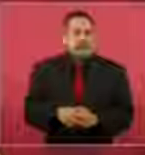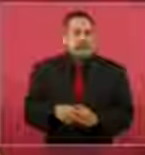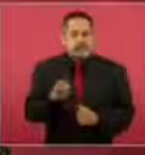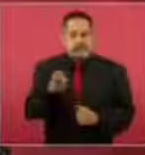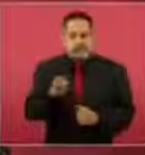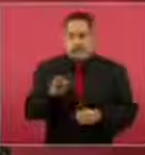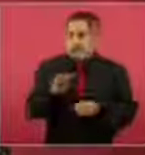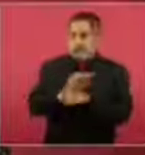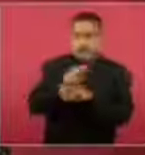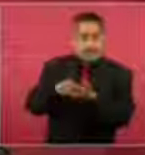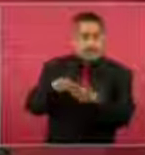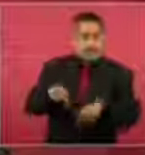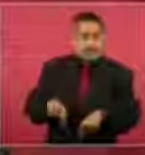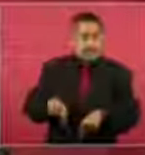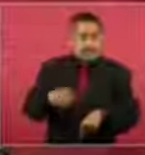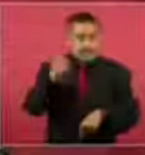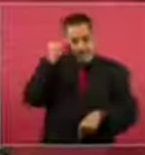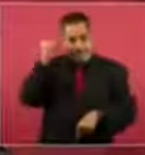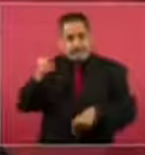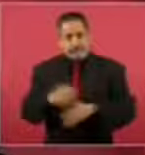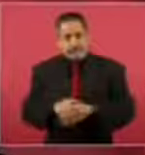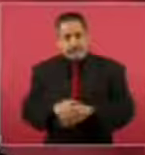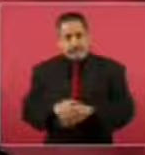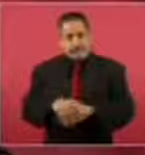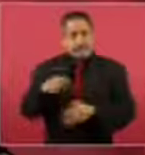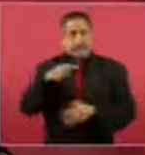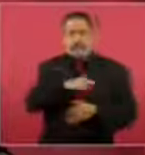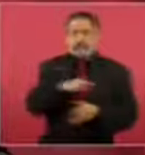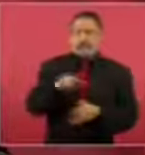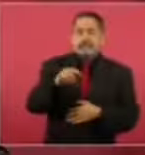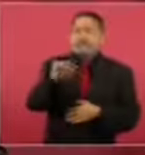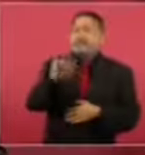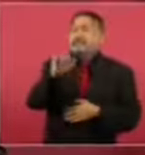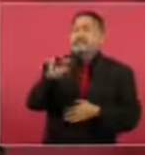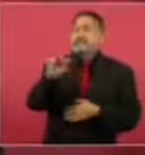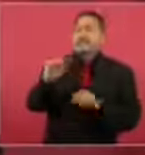eso pasa aquí, en el Felipe Ángeles,